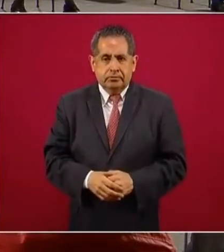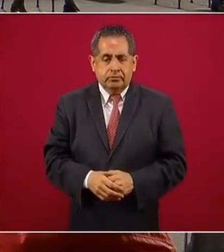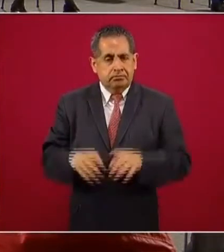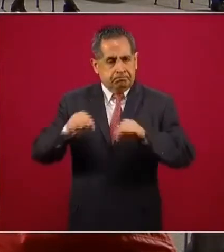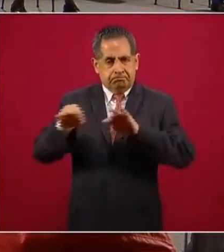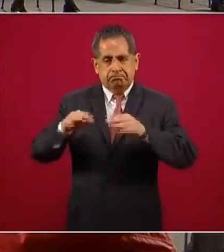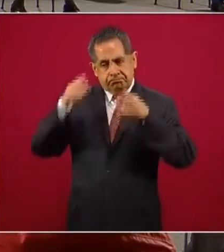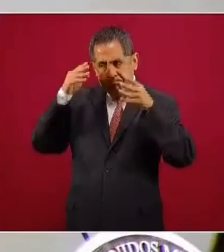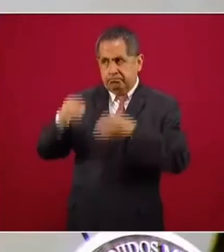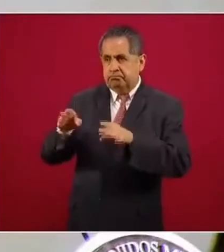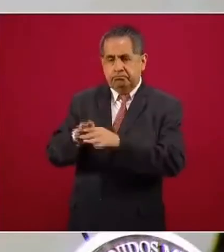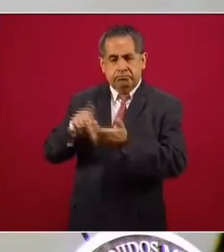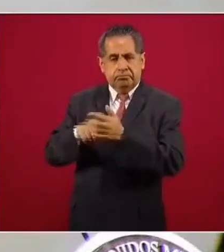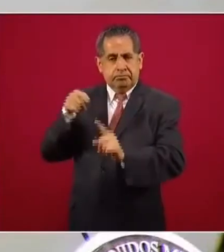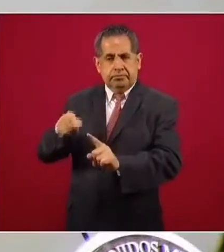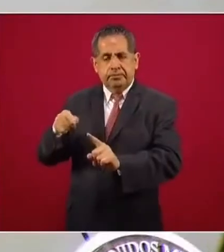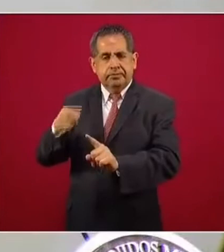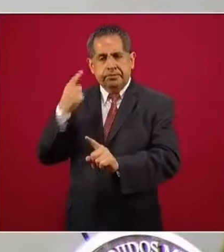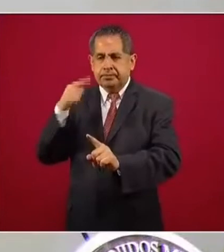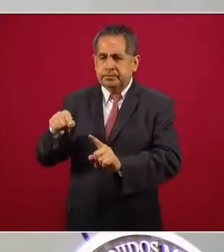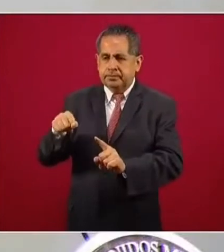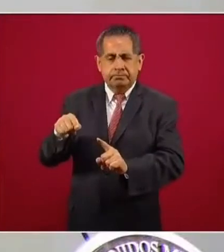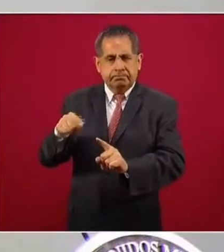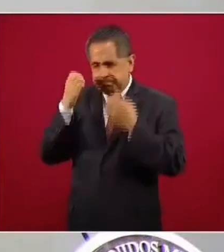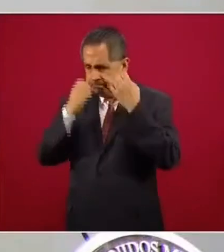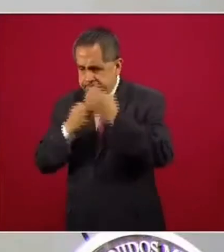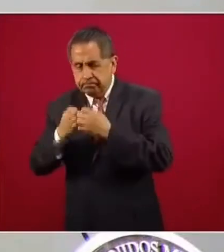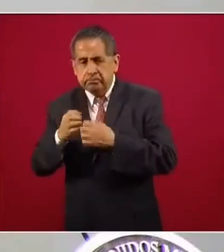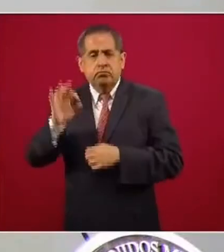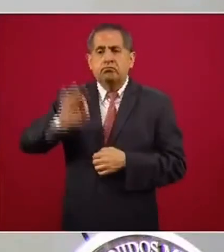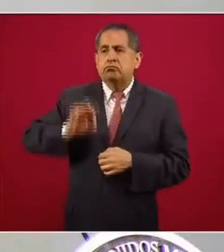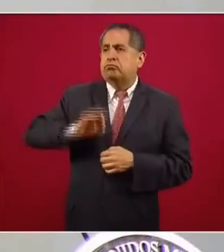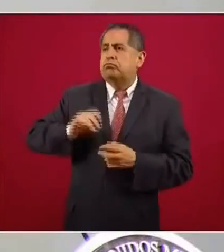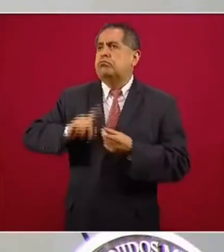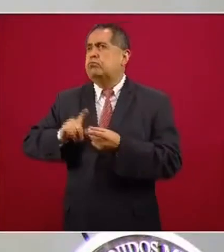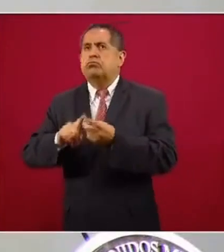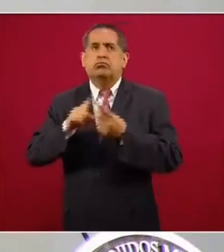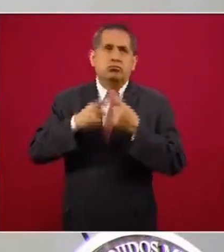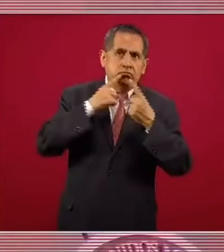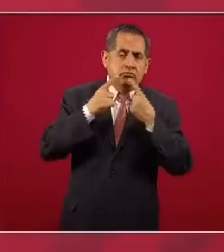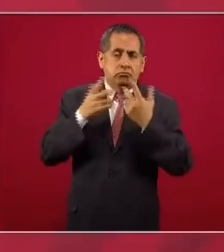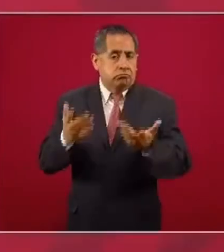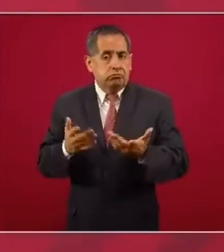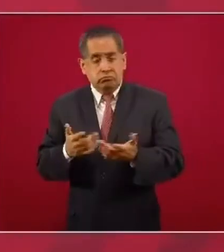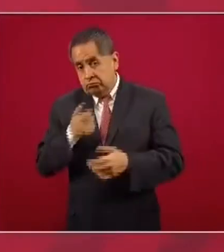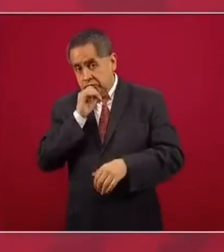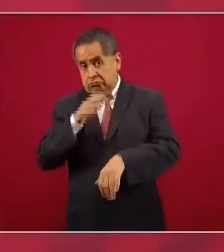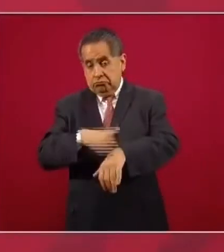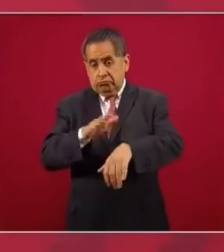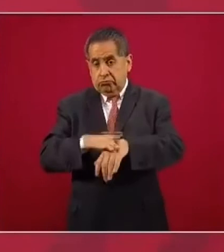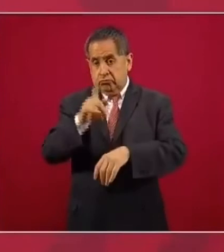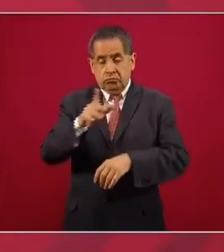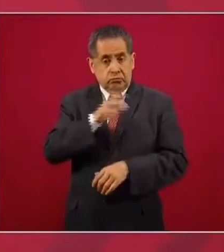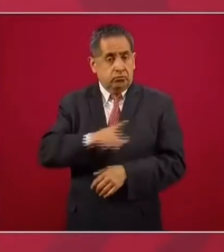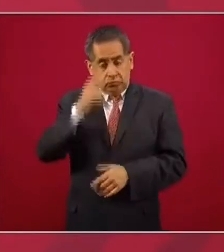Trabajaremos en la conducción de las licitaciones, evaluación de las ofertas, y quisiera mencionar un dato